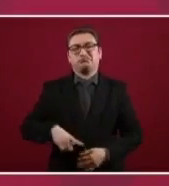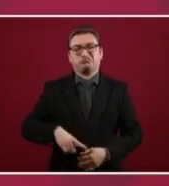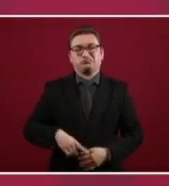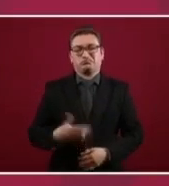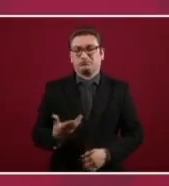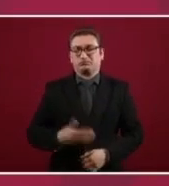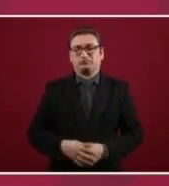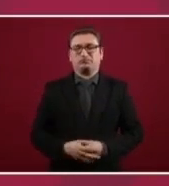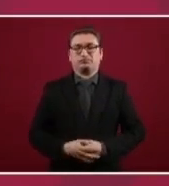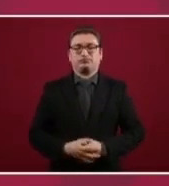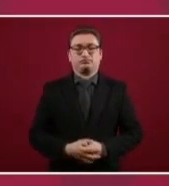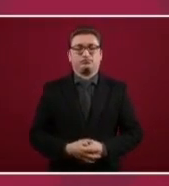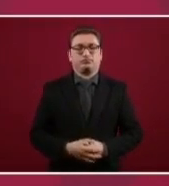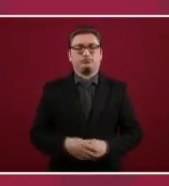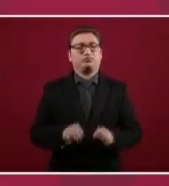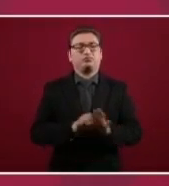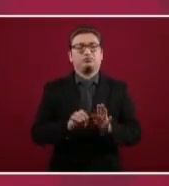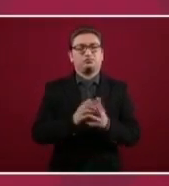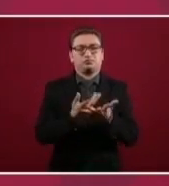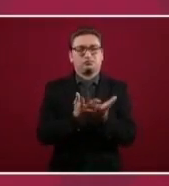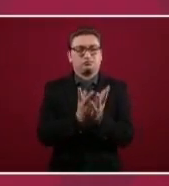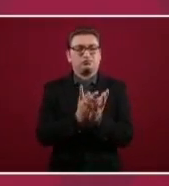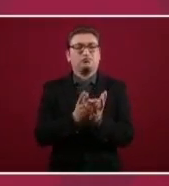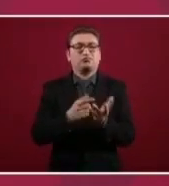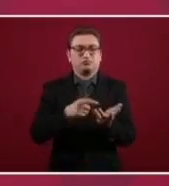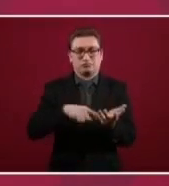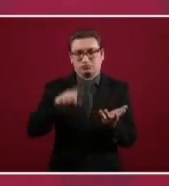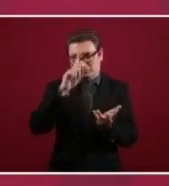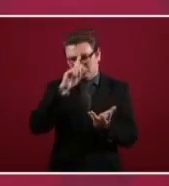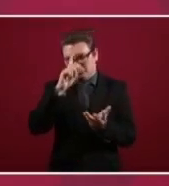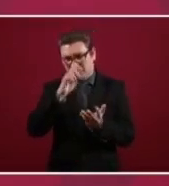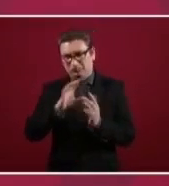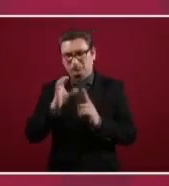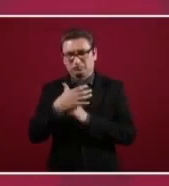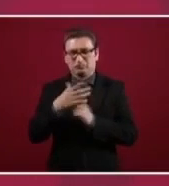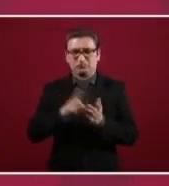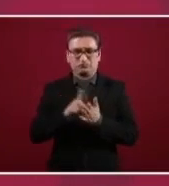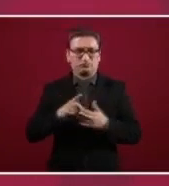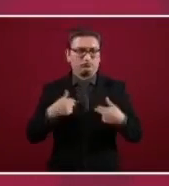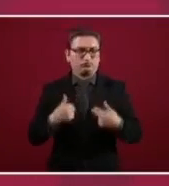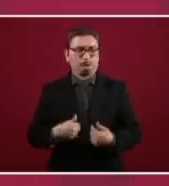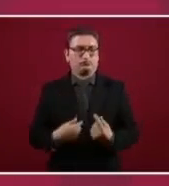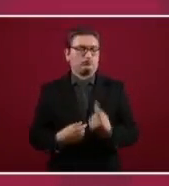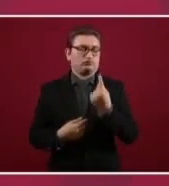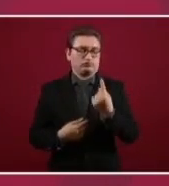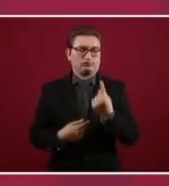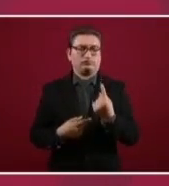imagínense un consejero de la comisión de derechos humanos